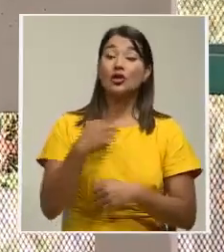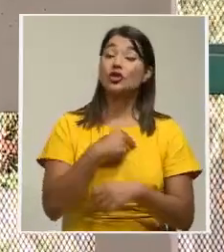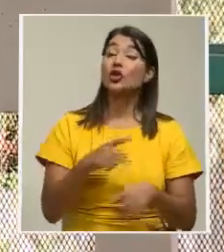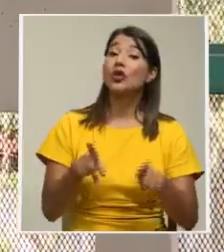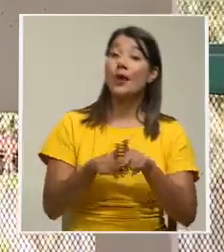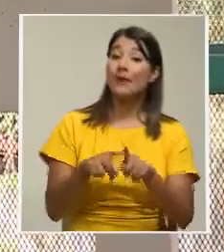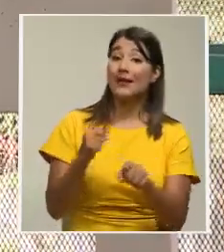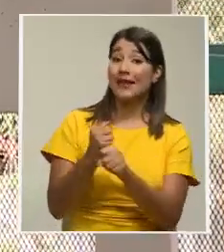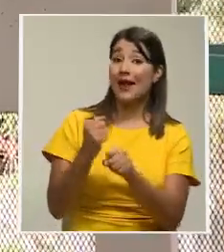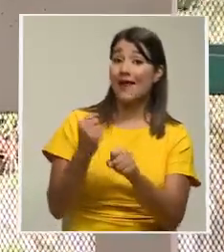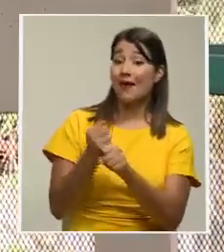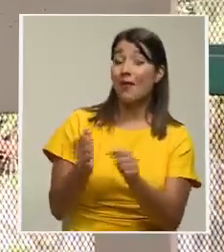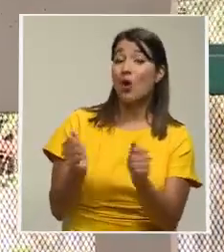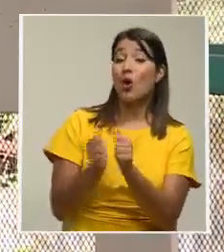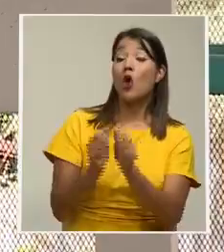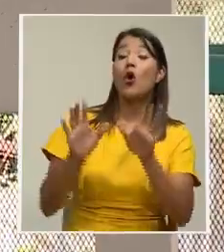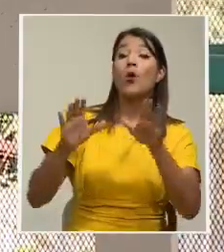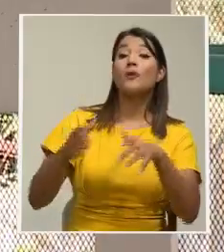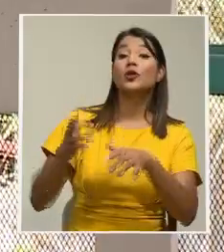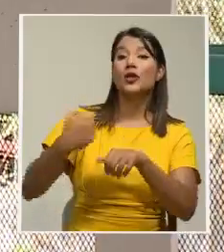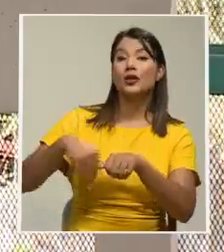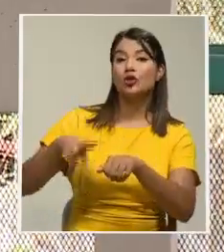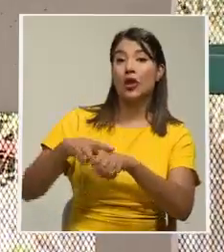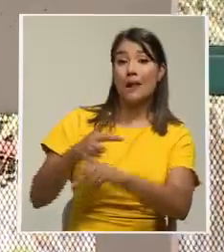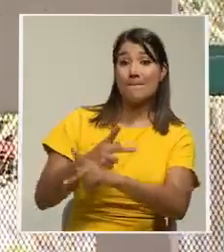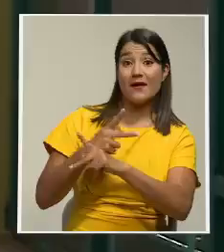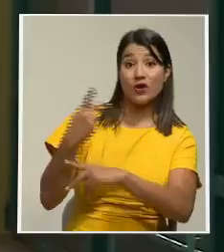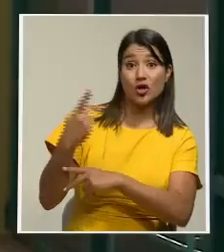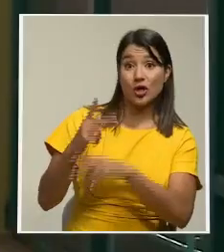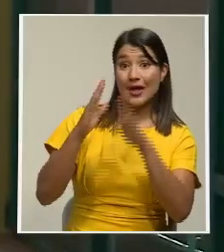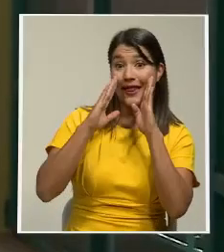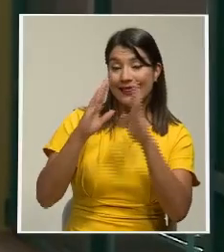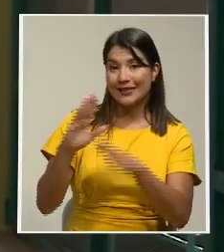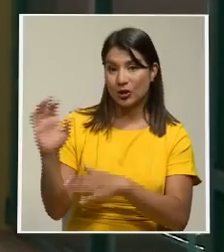la Comisión Nacional de Prevención de Riesgo y Atención de Emergencias,